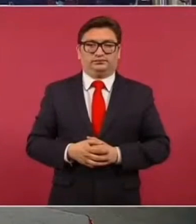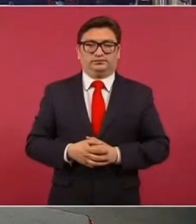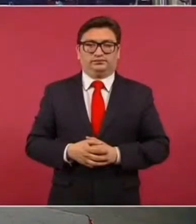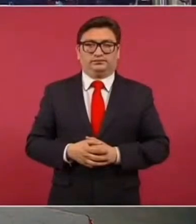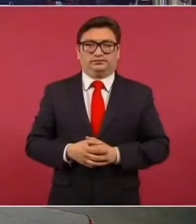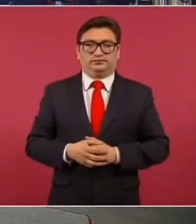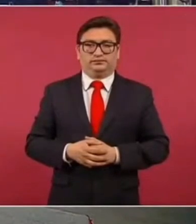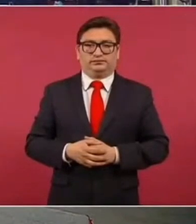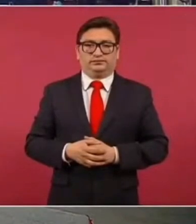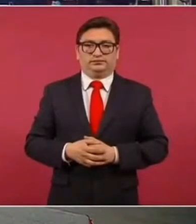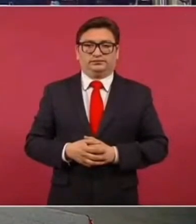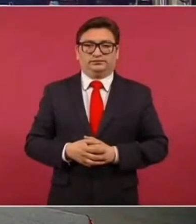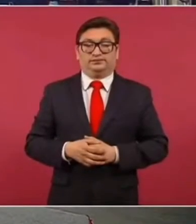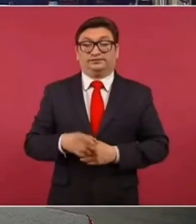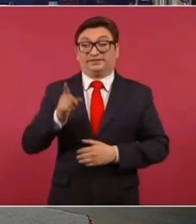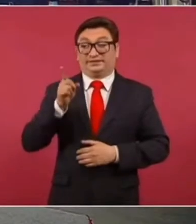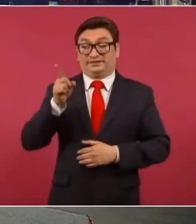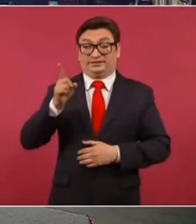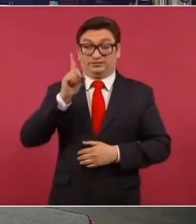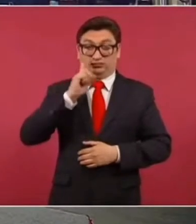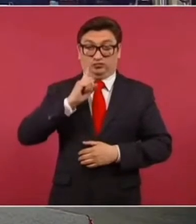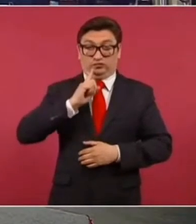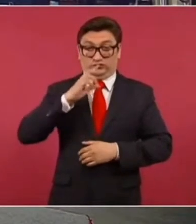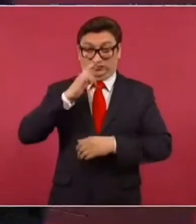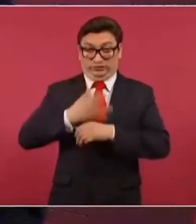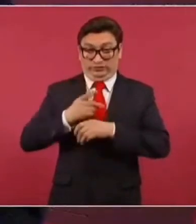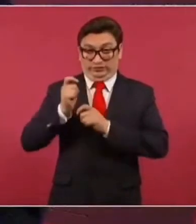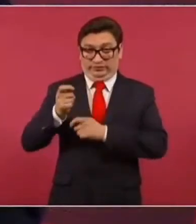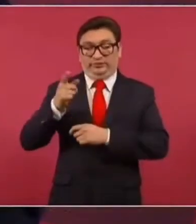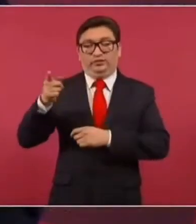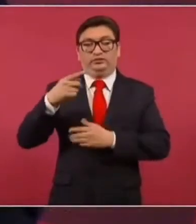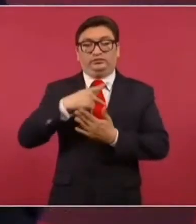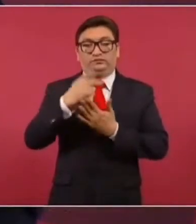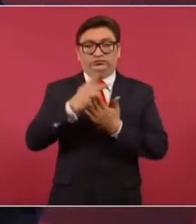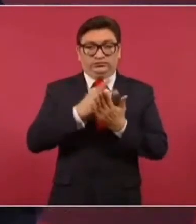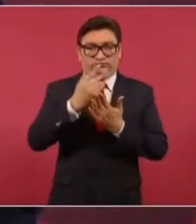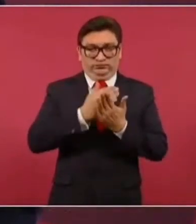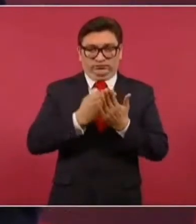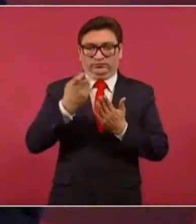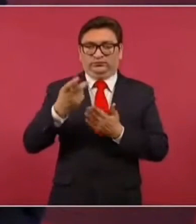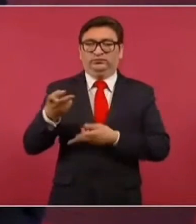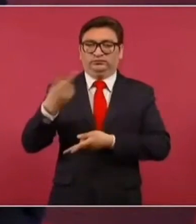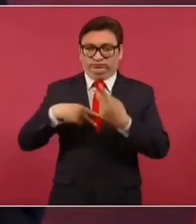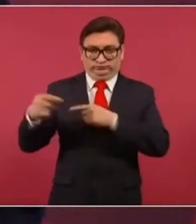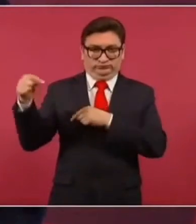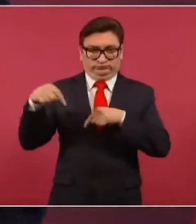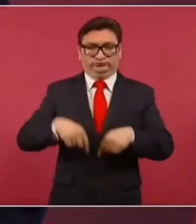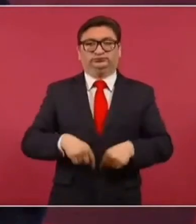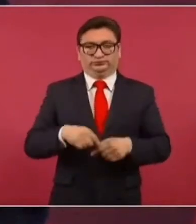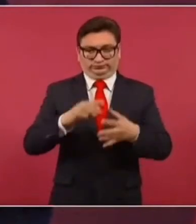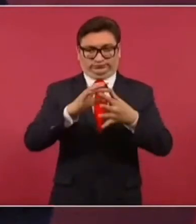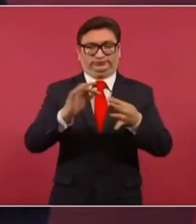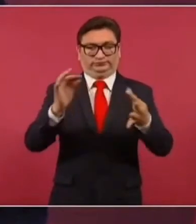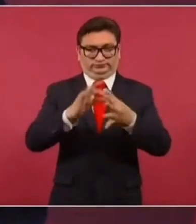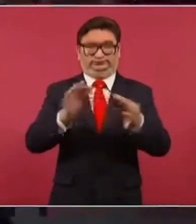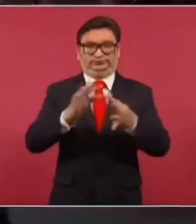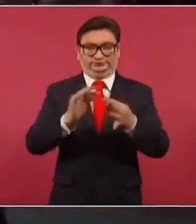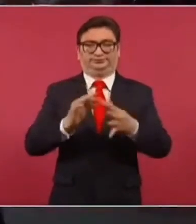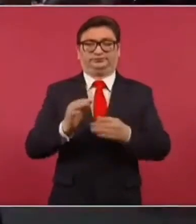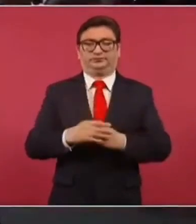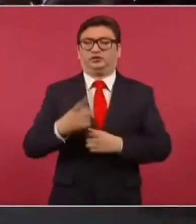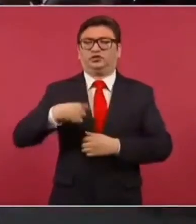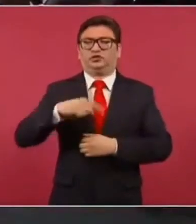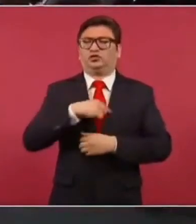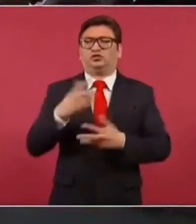que es la encargada de este programa, que venga aquí y les exponga lo que hemos